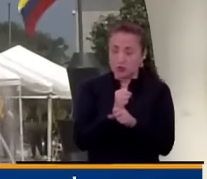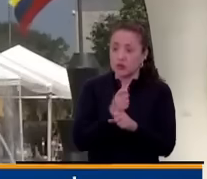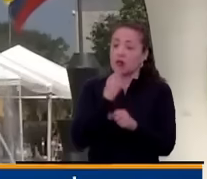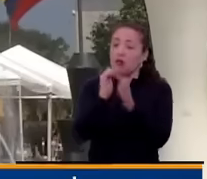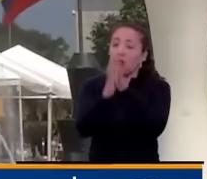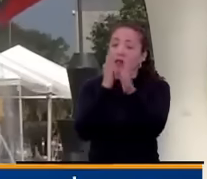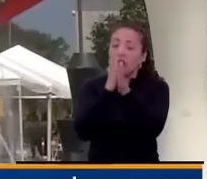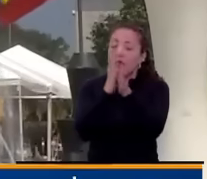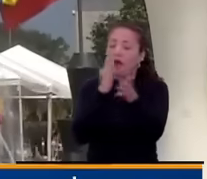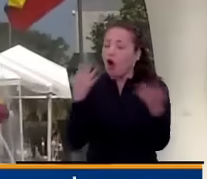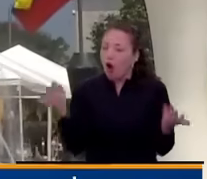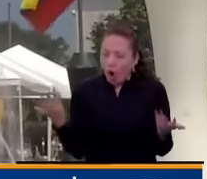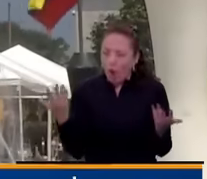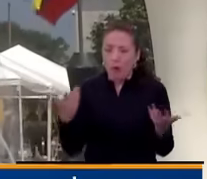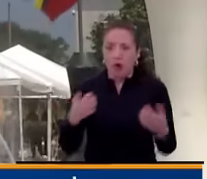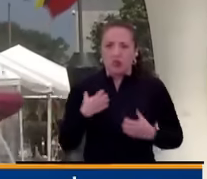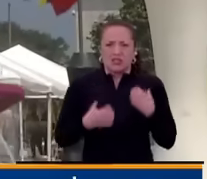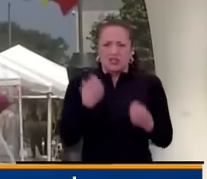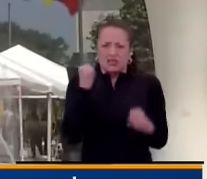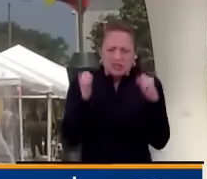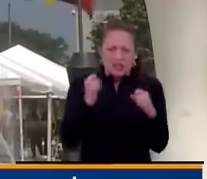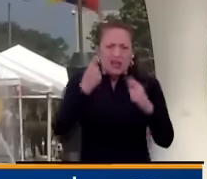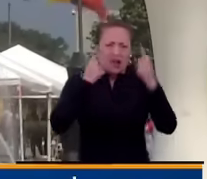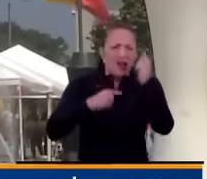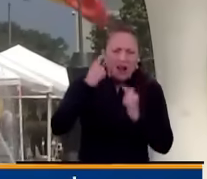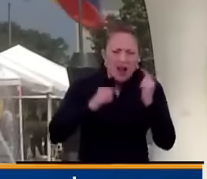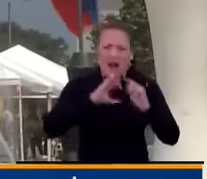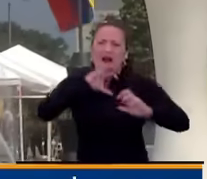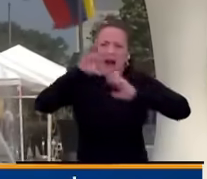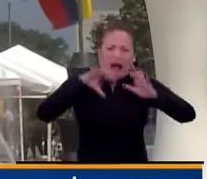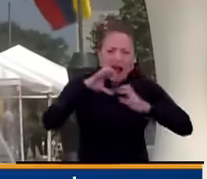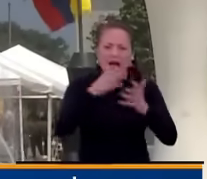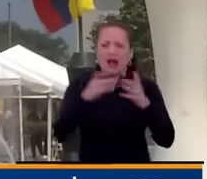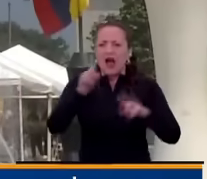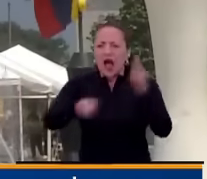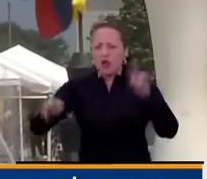desarrolló entre el llanto, los gritos y algunos desmayos.